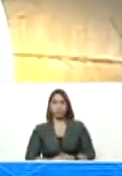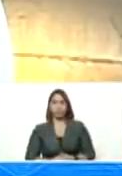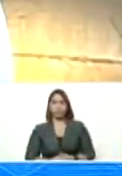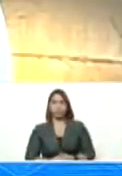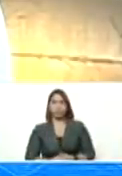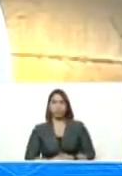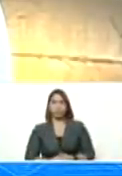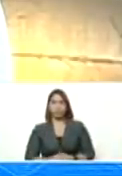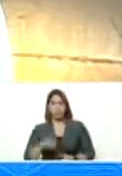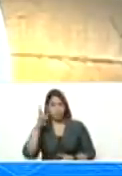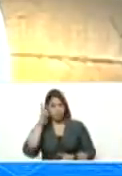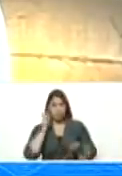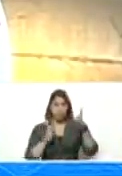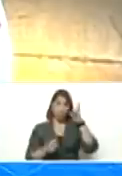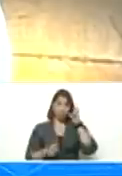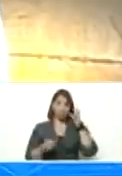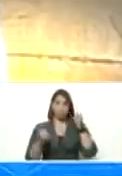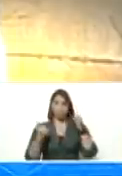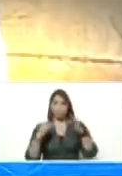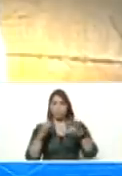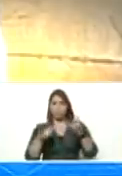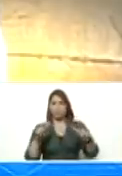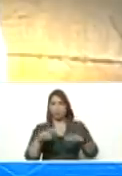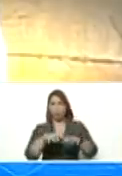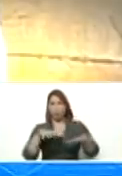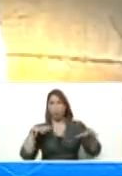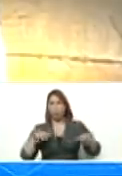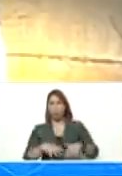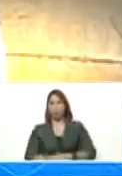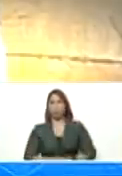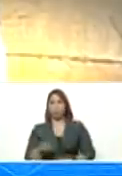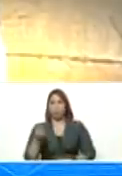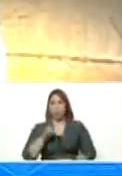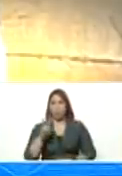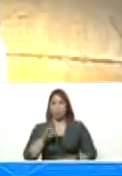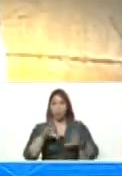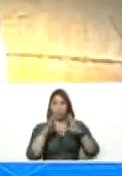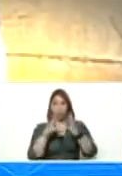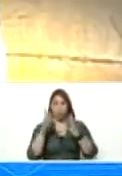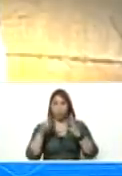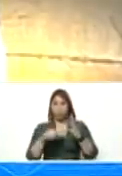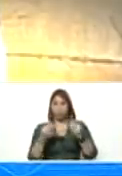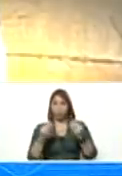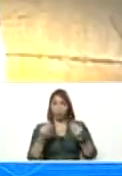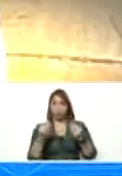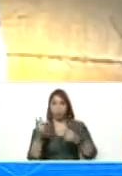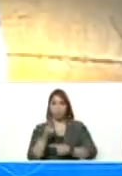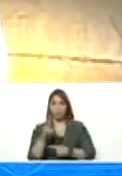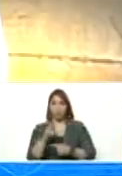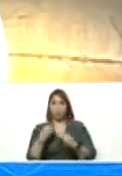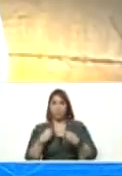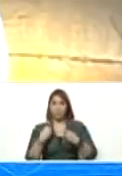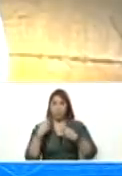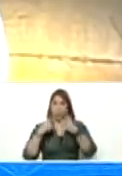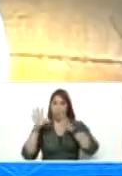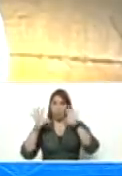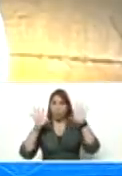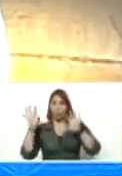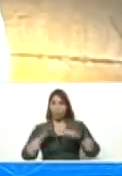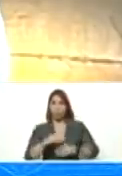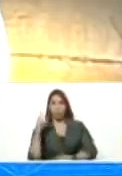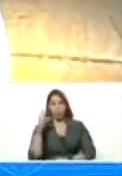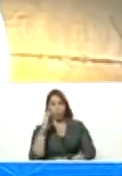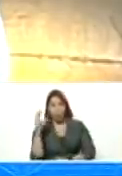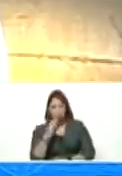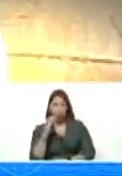nos están escuchando miles de personas en Venezuela y en el mundo, porque hay muchos venezolanos que viven en